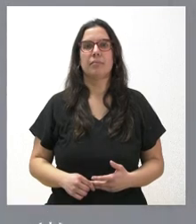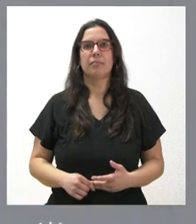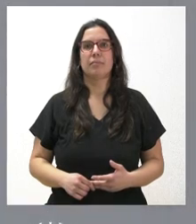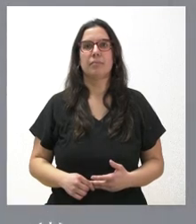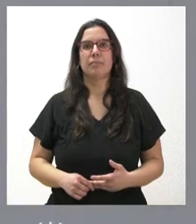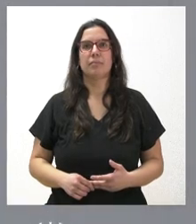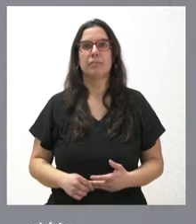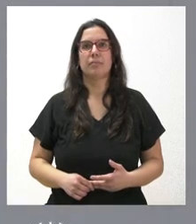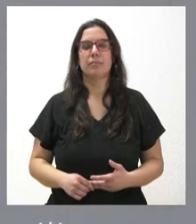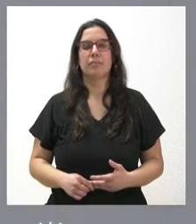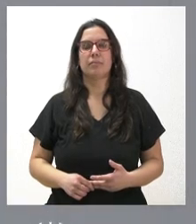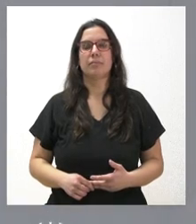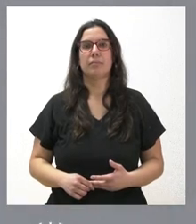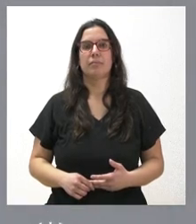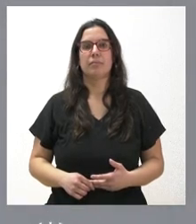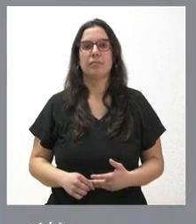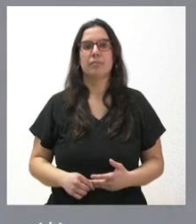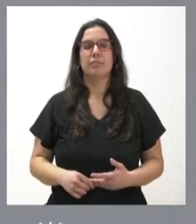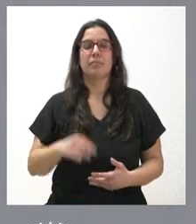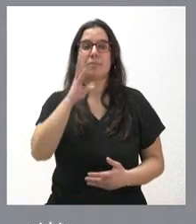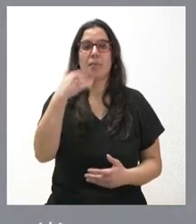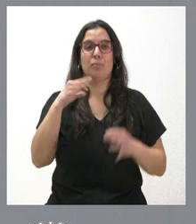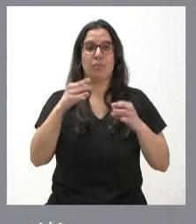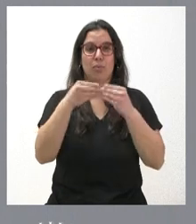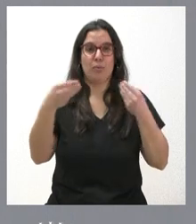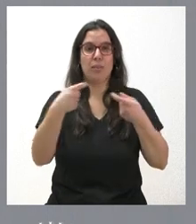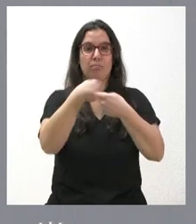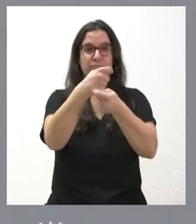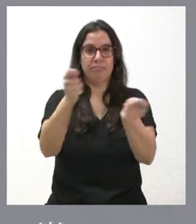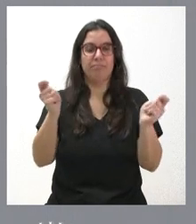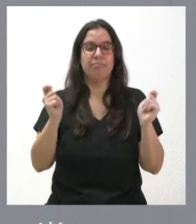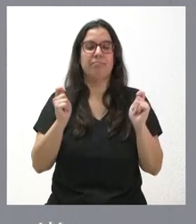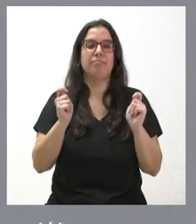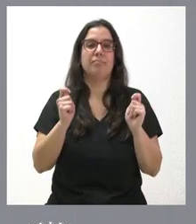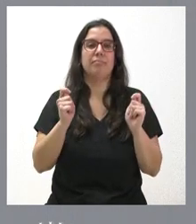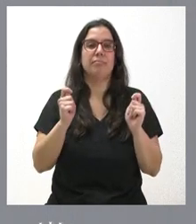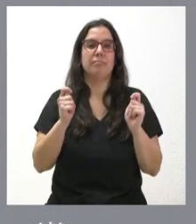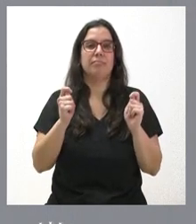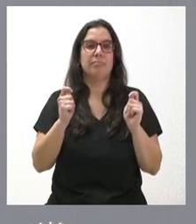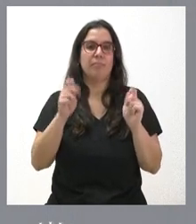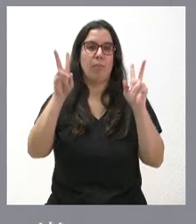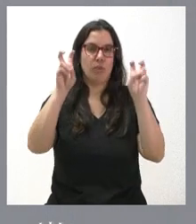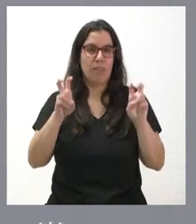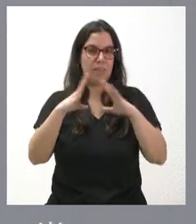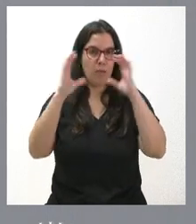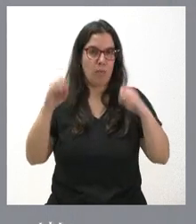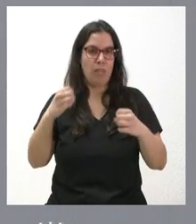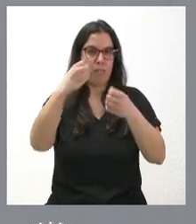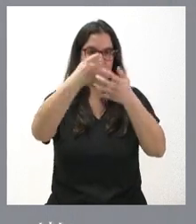mientras se les va entregando la documentación del de lo que son los